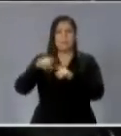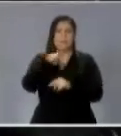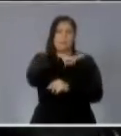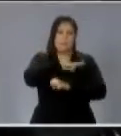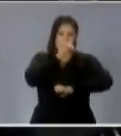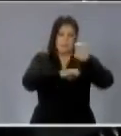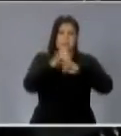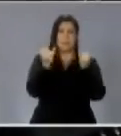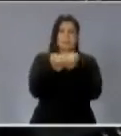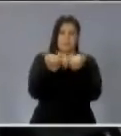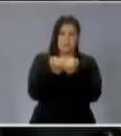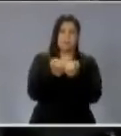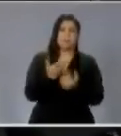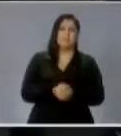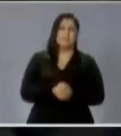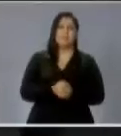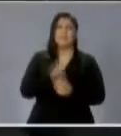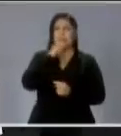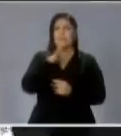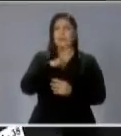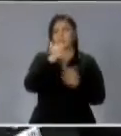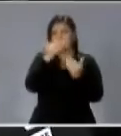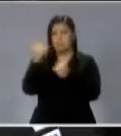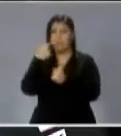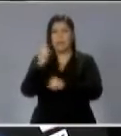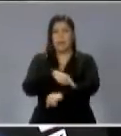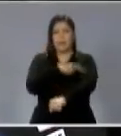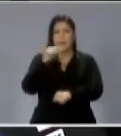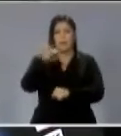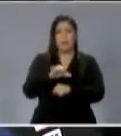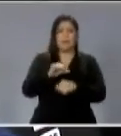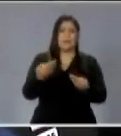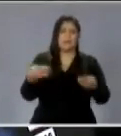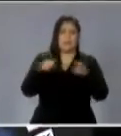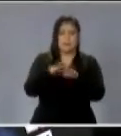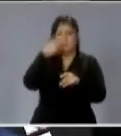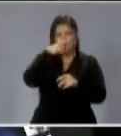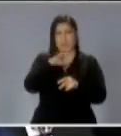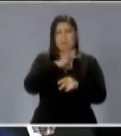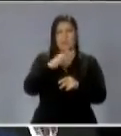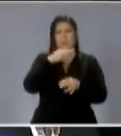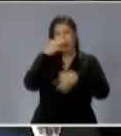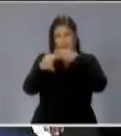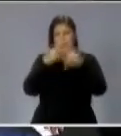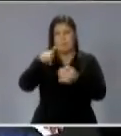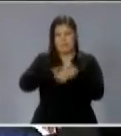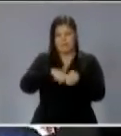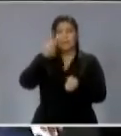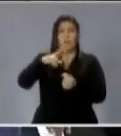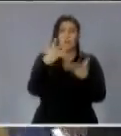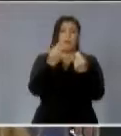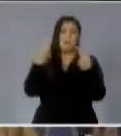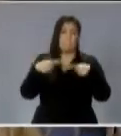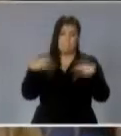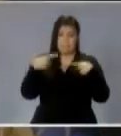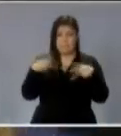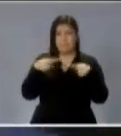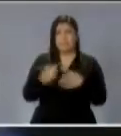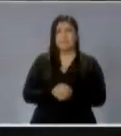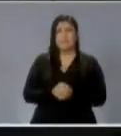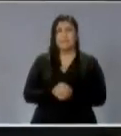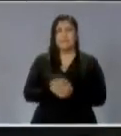educados. Aristóteles Sandoval sonrió plenamente al estrechar su mano, como si en Guadalajara, en Jalisco, los